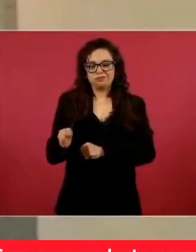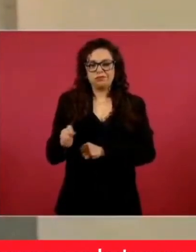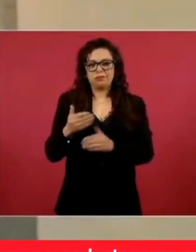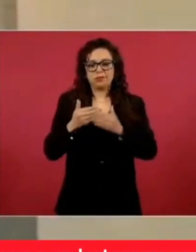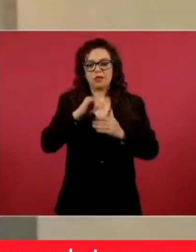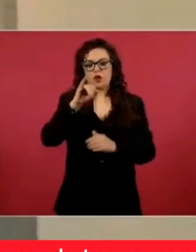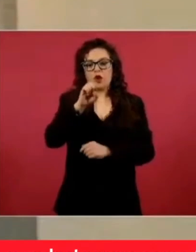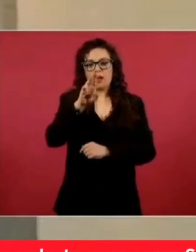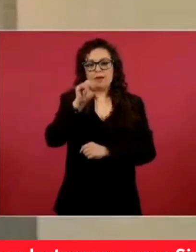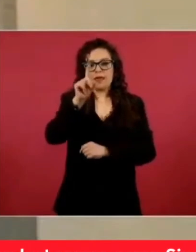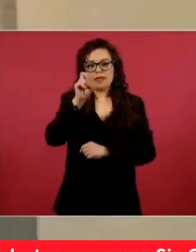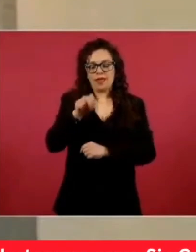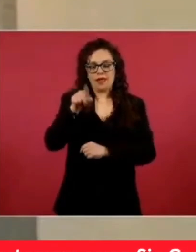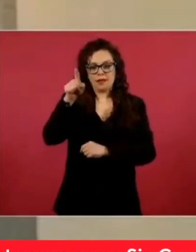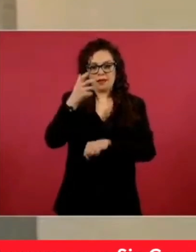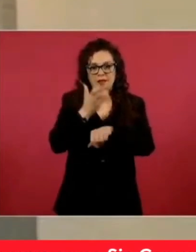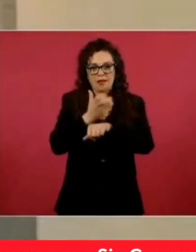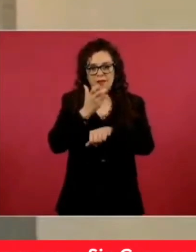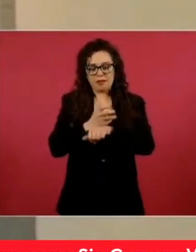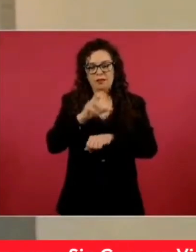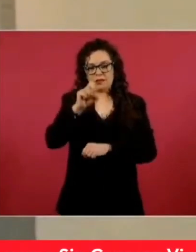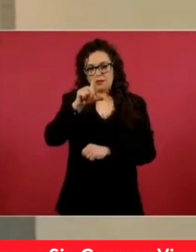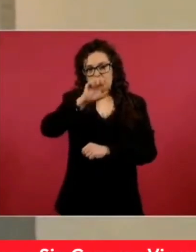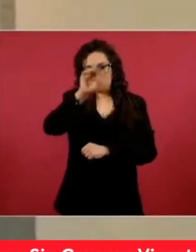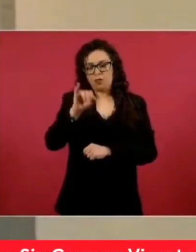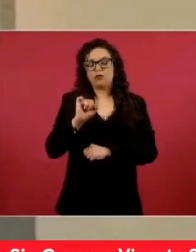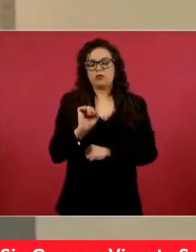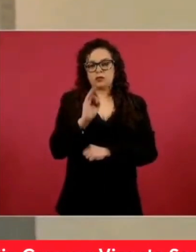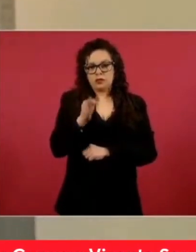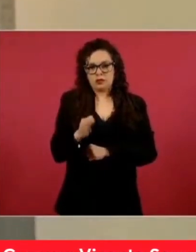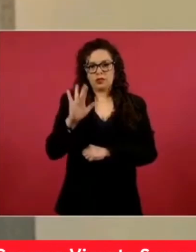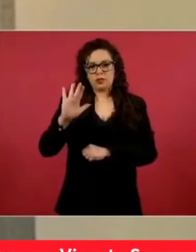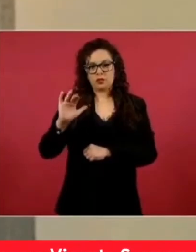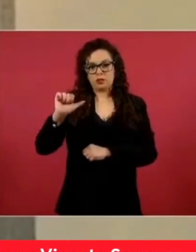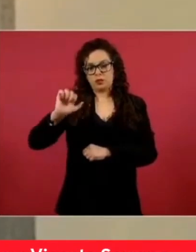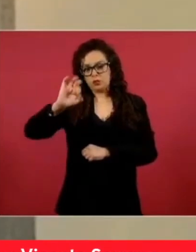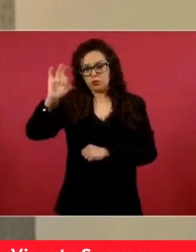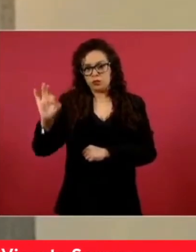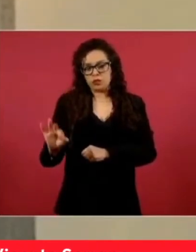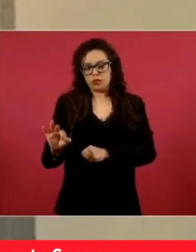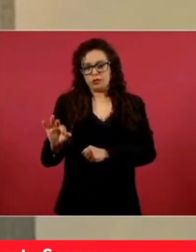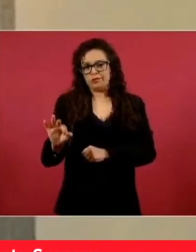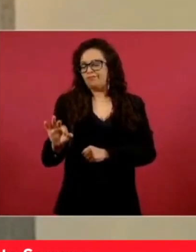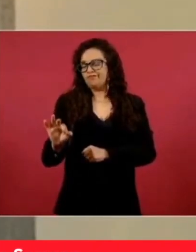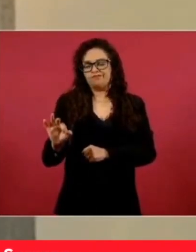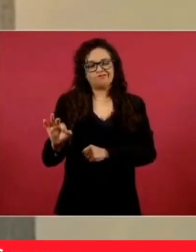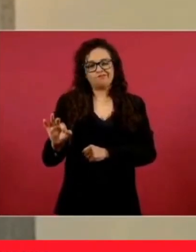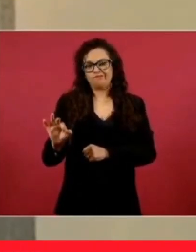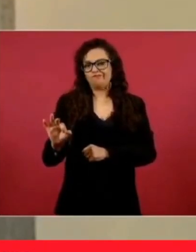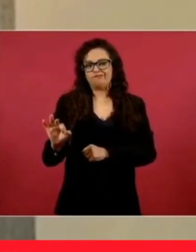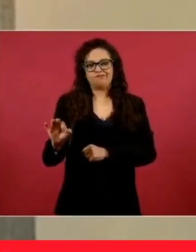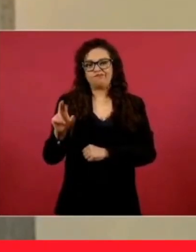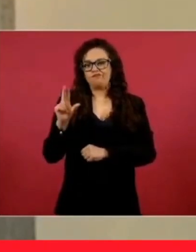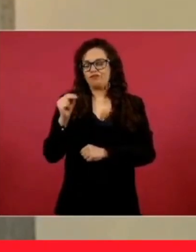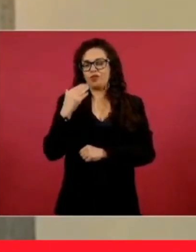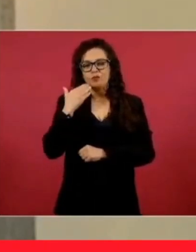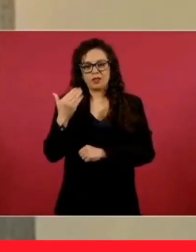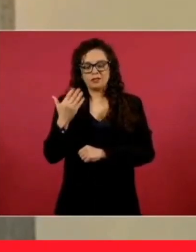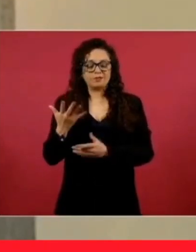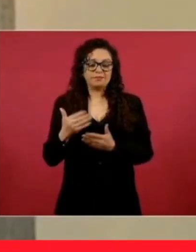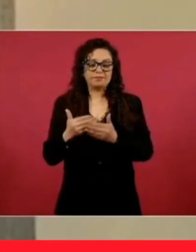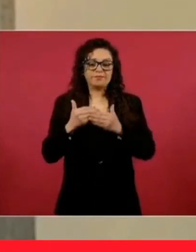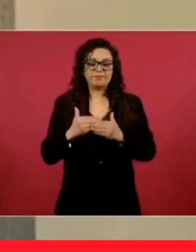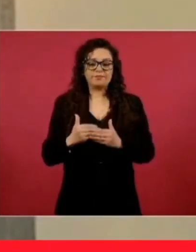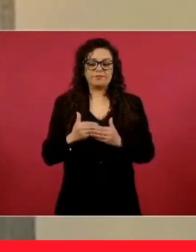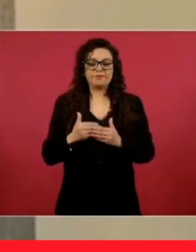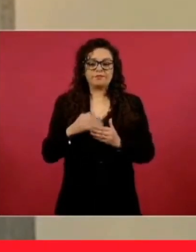Estados Unidos, el 37% de aceptación y el 56% de rechazo. Recep Tayyip